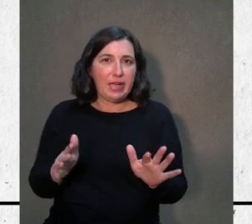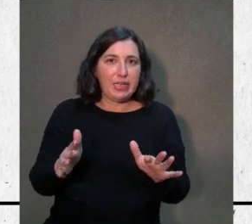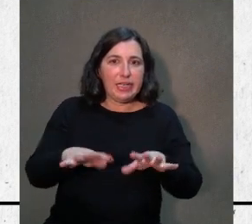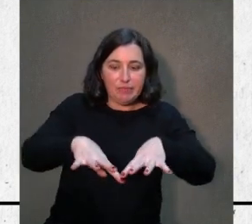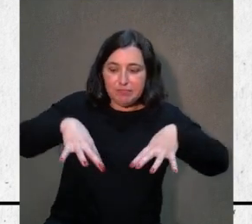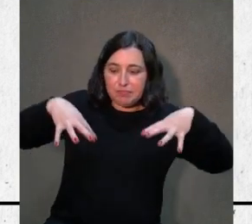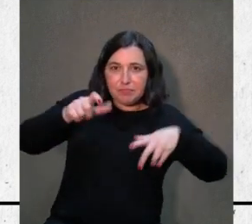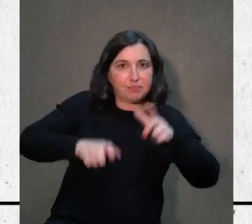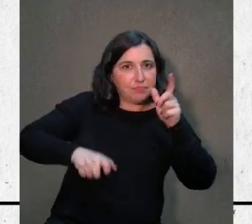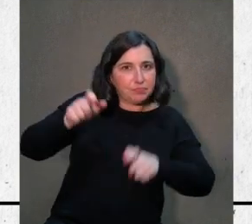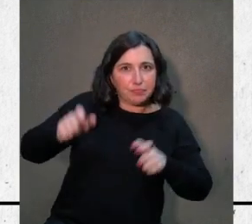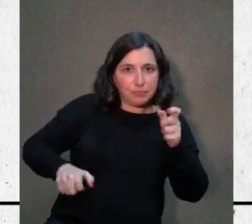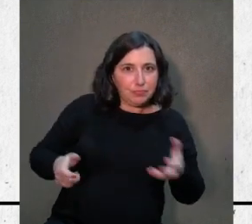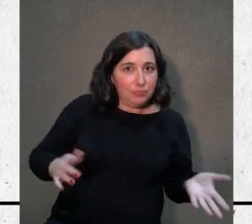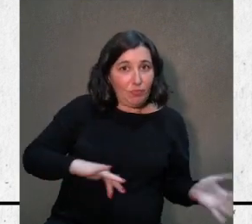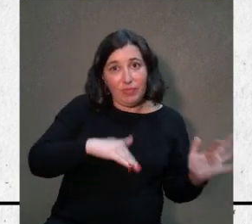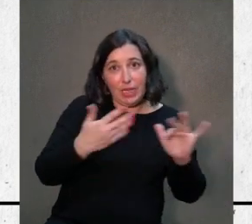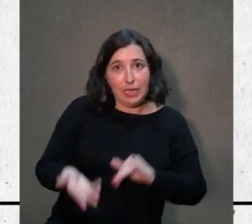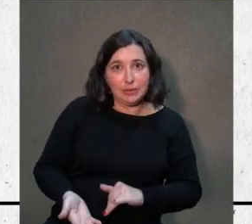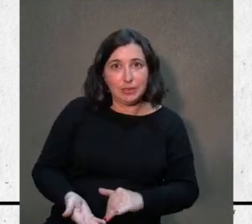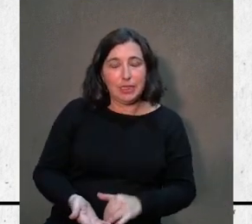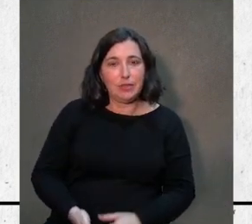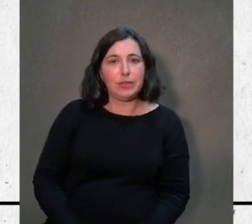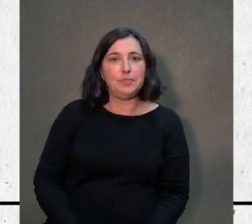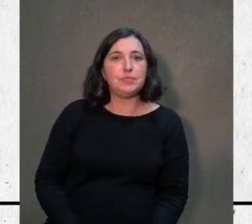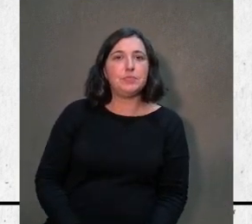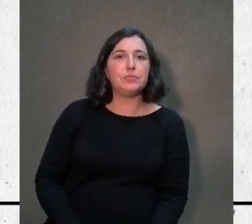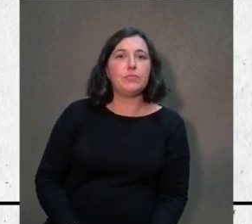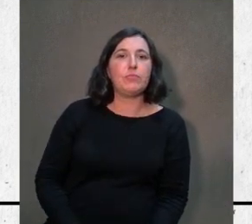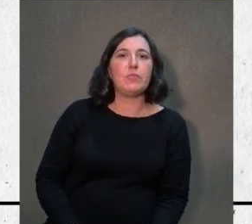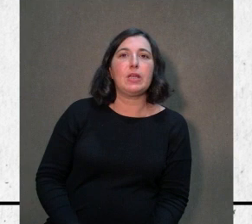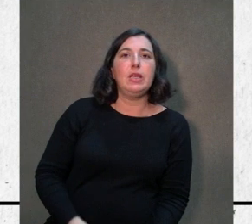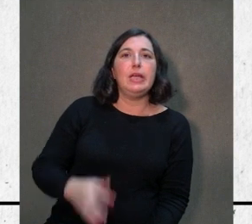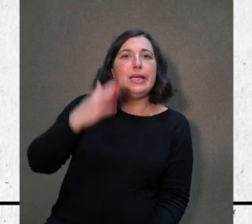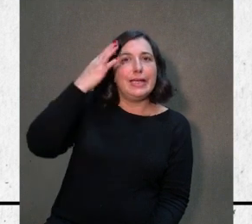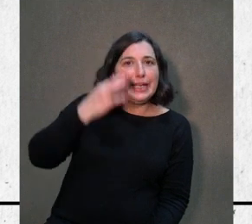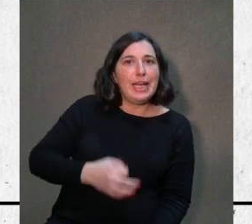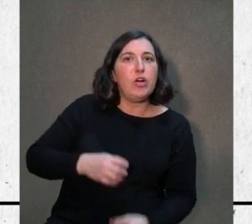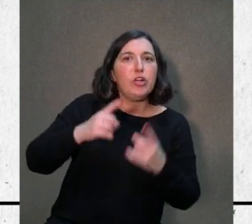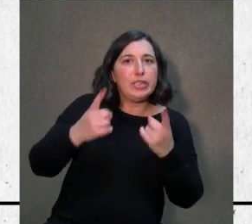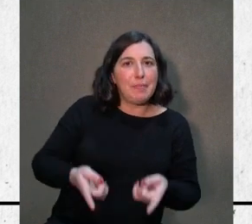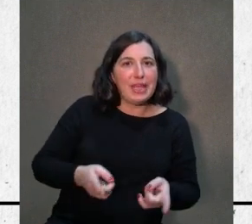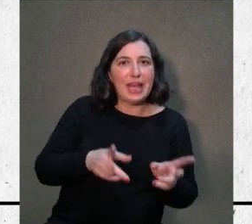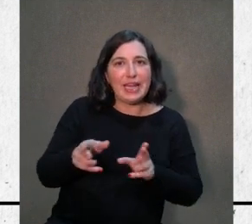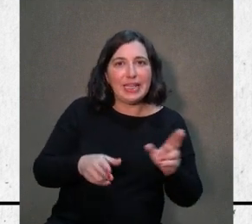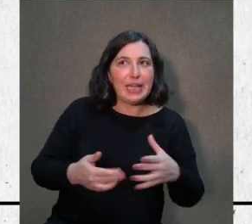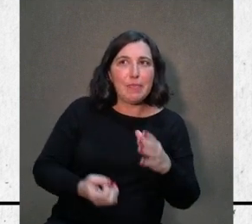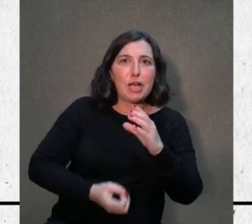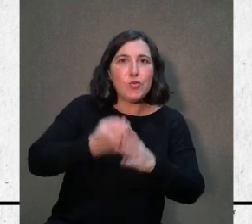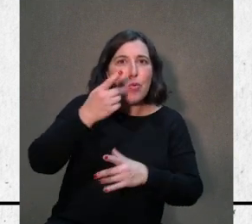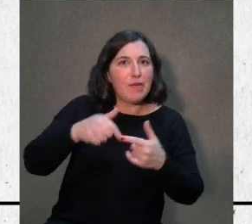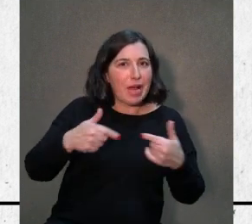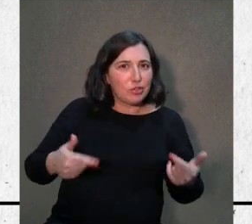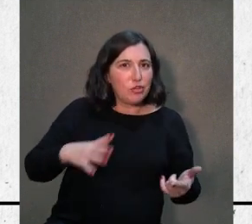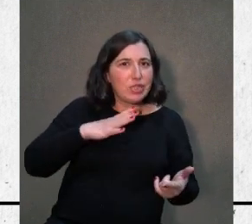acompañados y acompañadas por el público que hasta ahora estuvo. Leticia, creo que también en esta etapa se fueron descubriendo